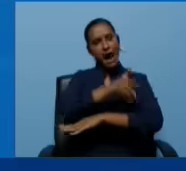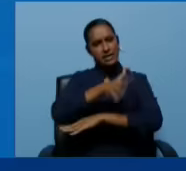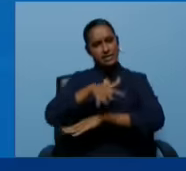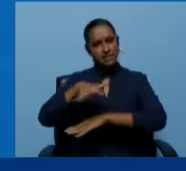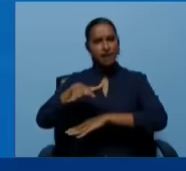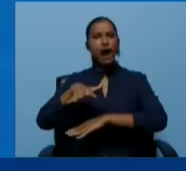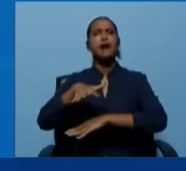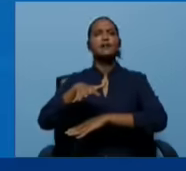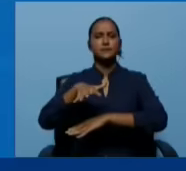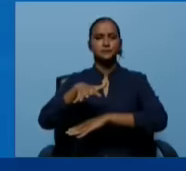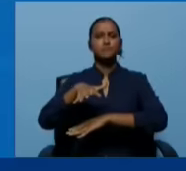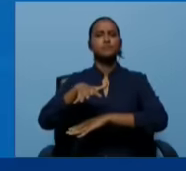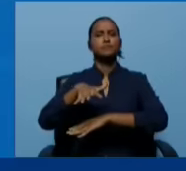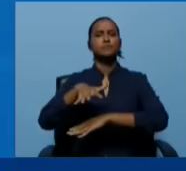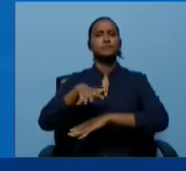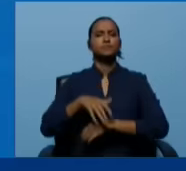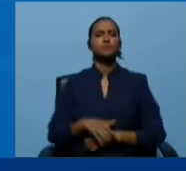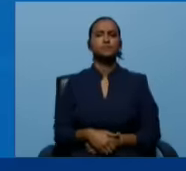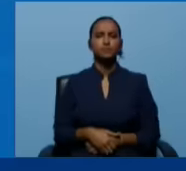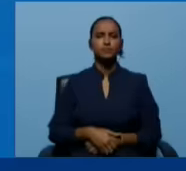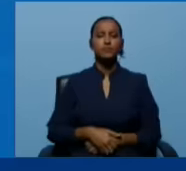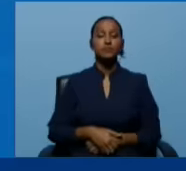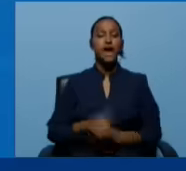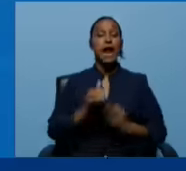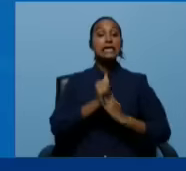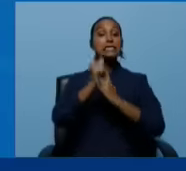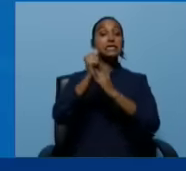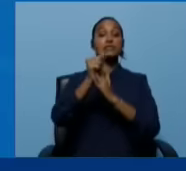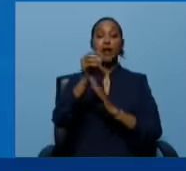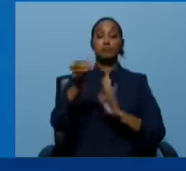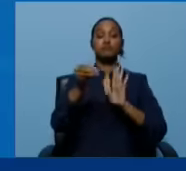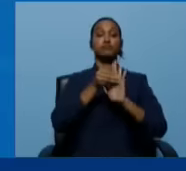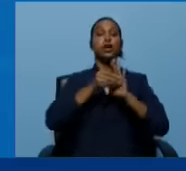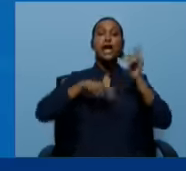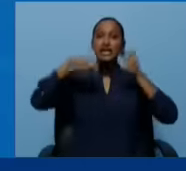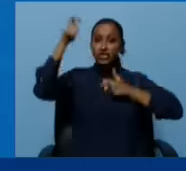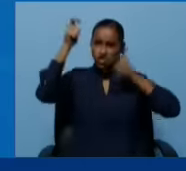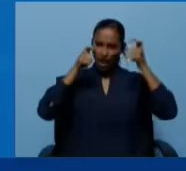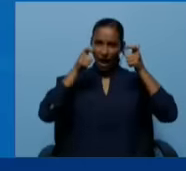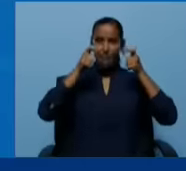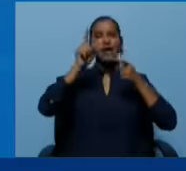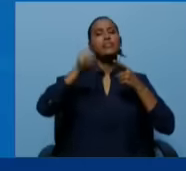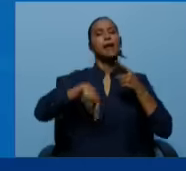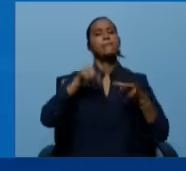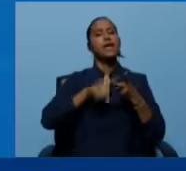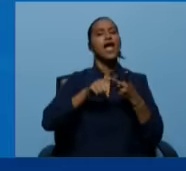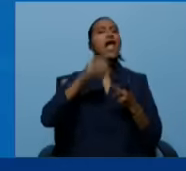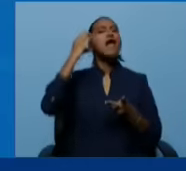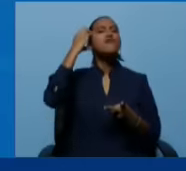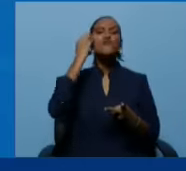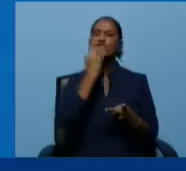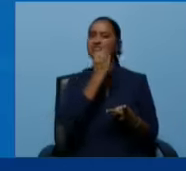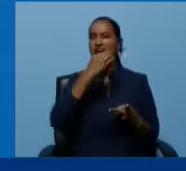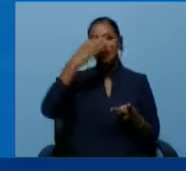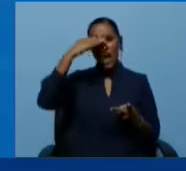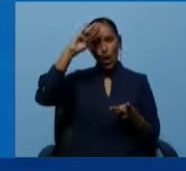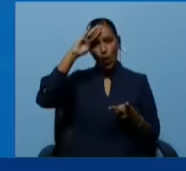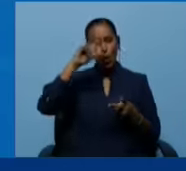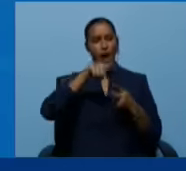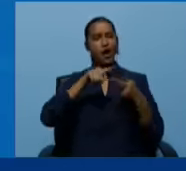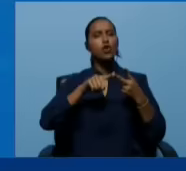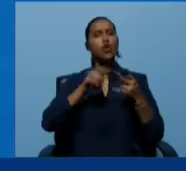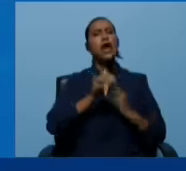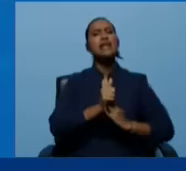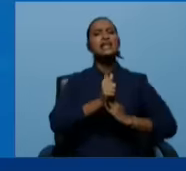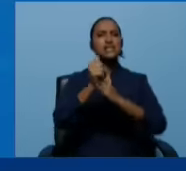por los comandantes Hugo Rafael Chávez Frías y Fidel Castro Ruz. Los países